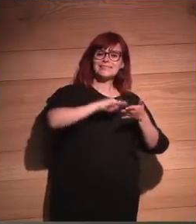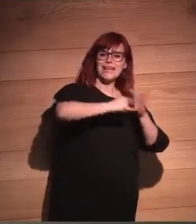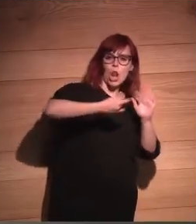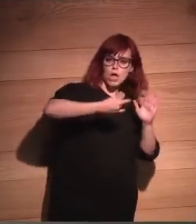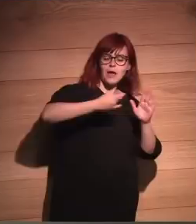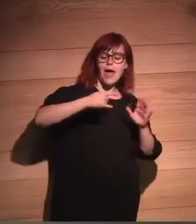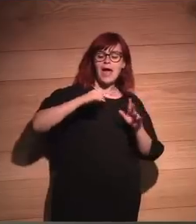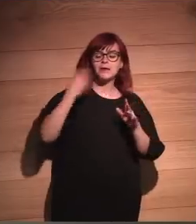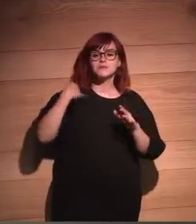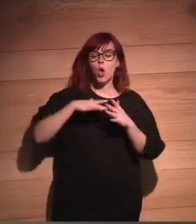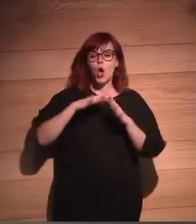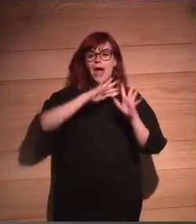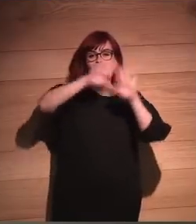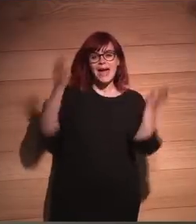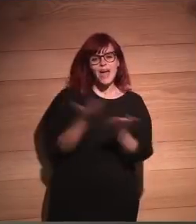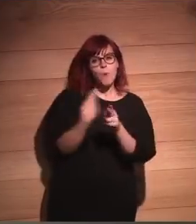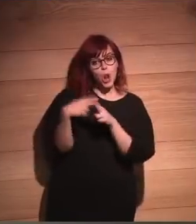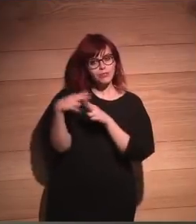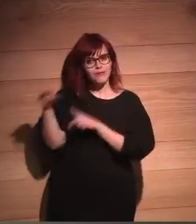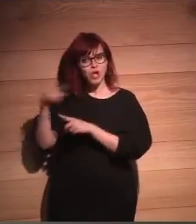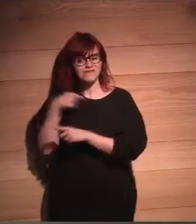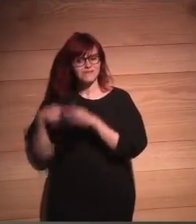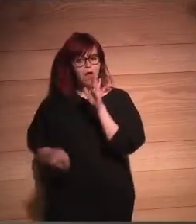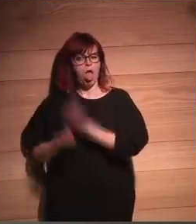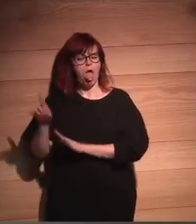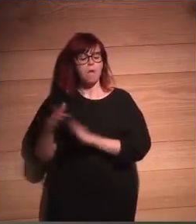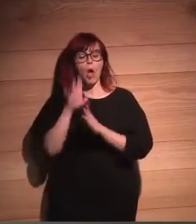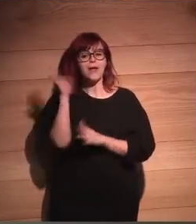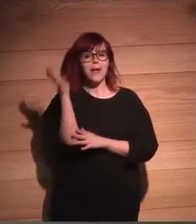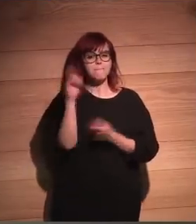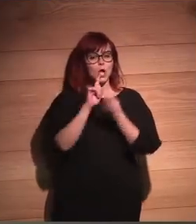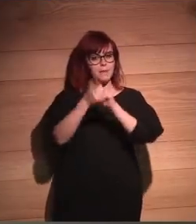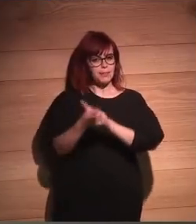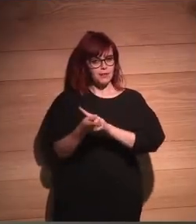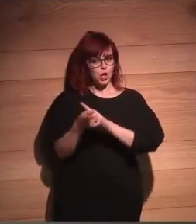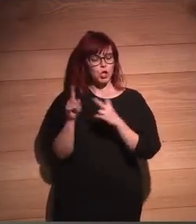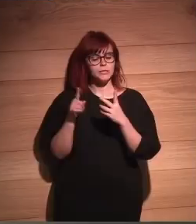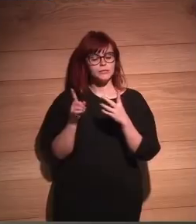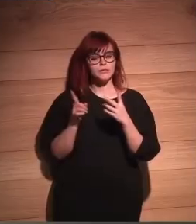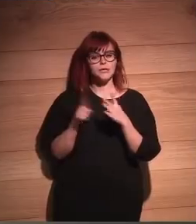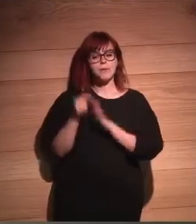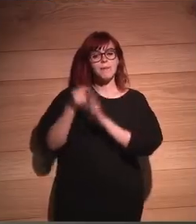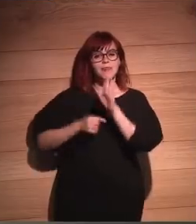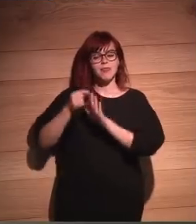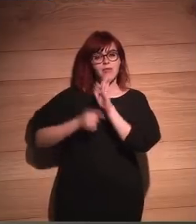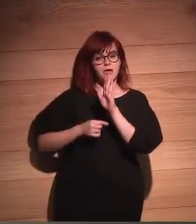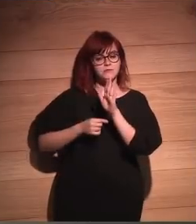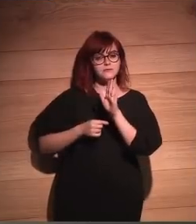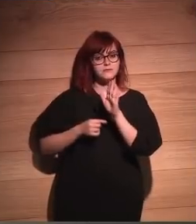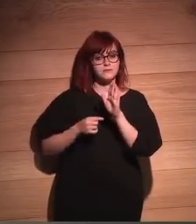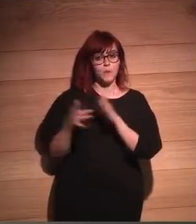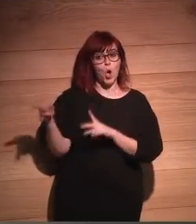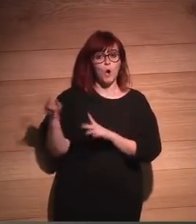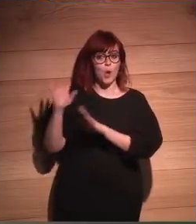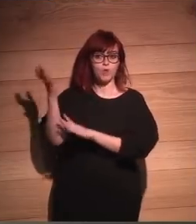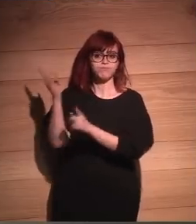geopolítica con el ascenso de China, otra es el cambio climático y las medidas para luchar contra el cambio climático o no hacer